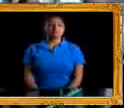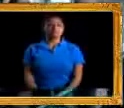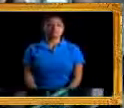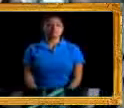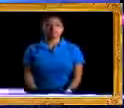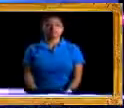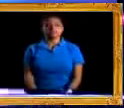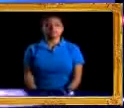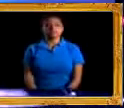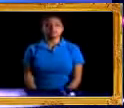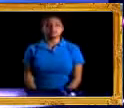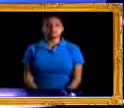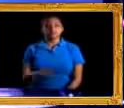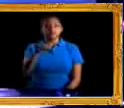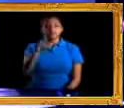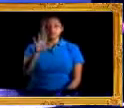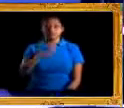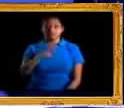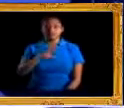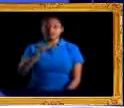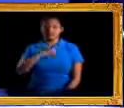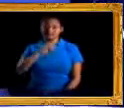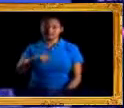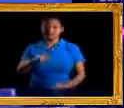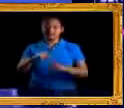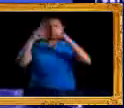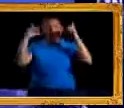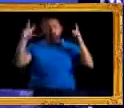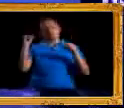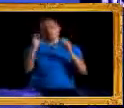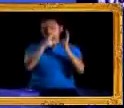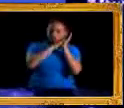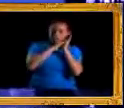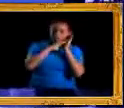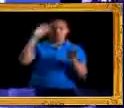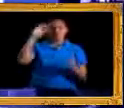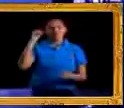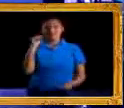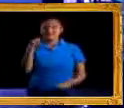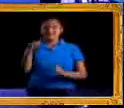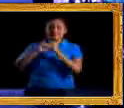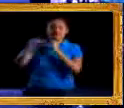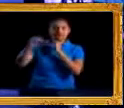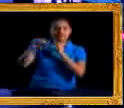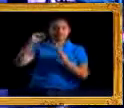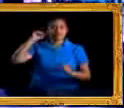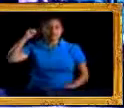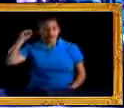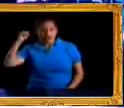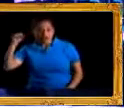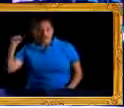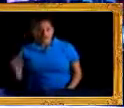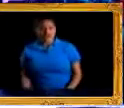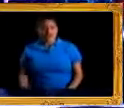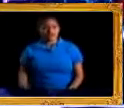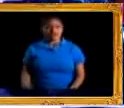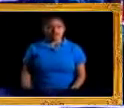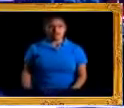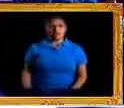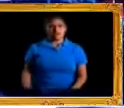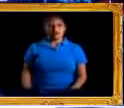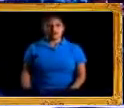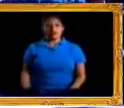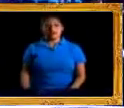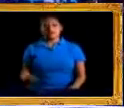Así que usted tiene que estar despierto, hermano, no dormido, porque esta trompeta va a sonar, y las copas, pero si usted mira